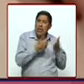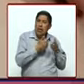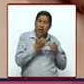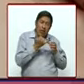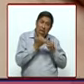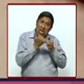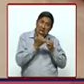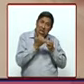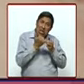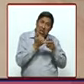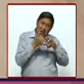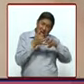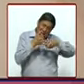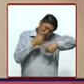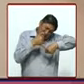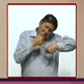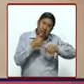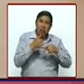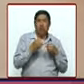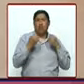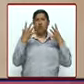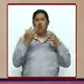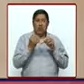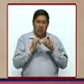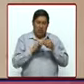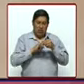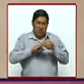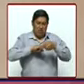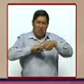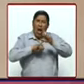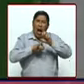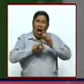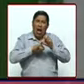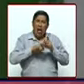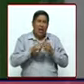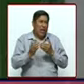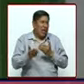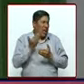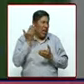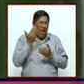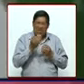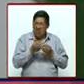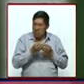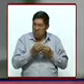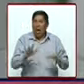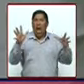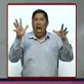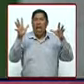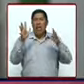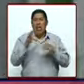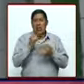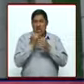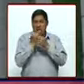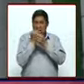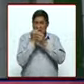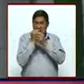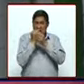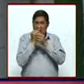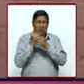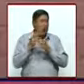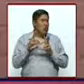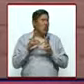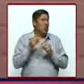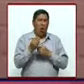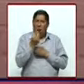estaba totalmente destrozado, su uña estaba salida, casi se pierde el dedo por la negligencia, que ni siquiera me lo han